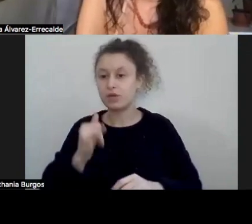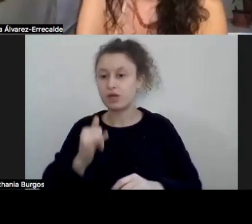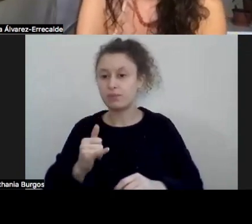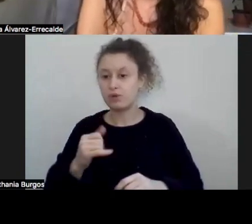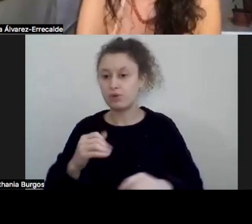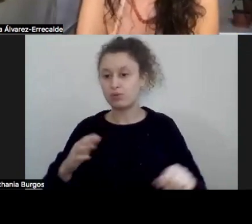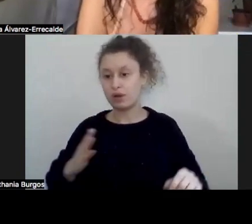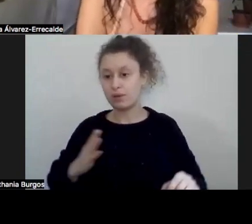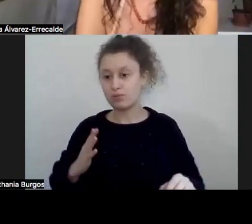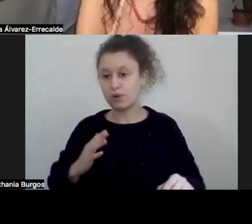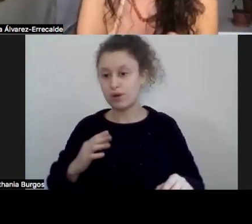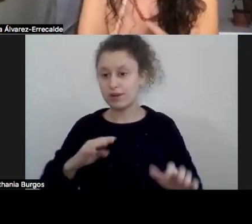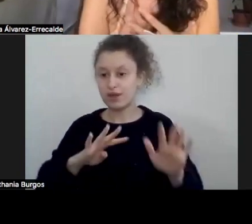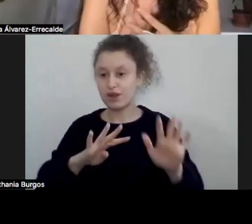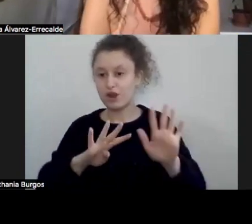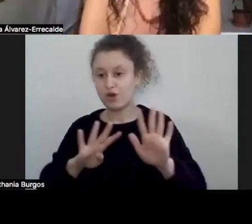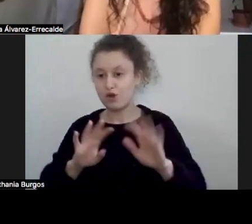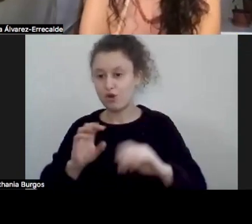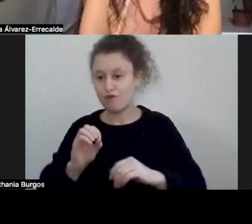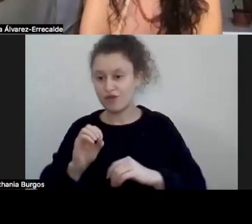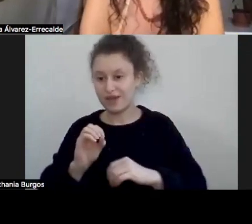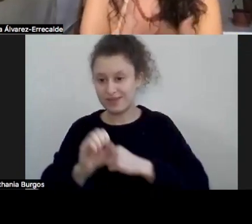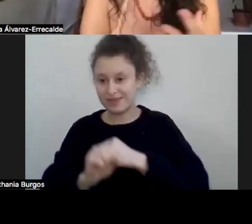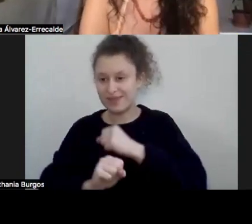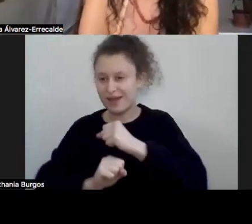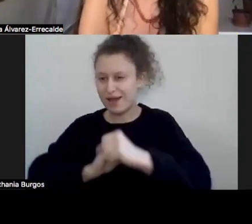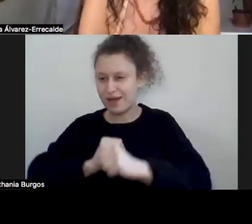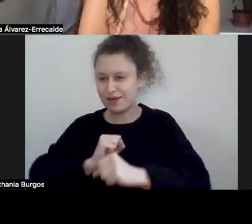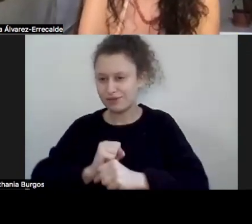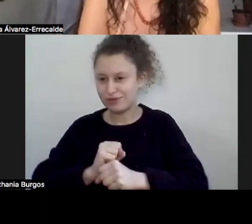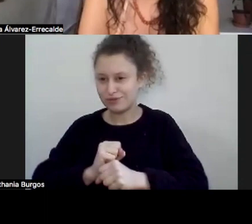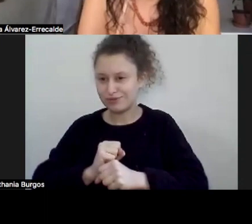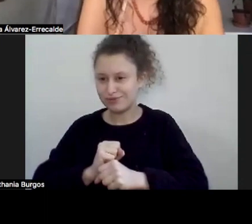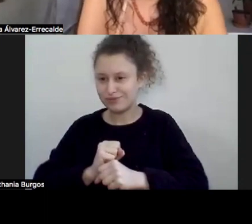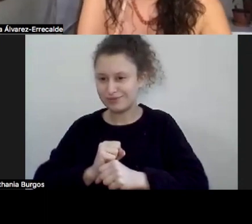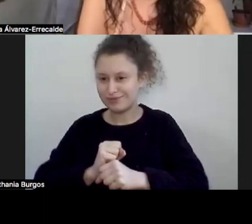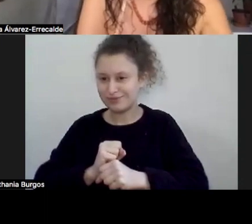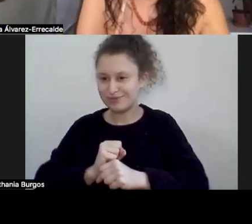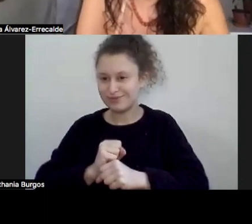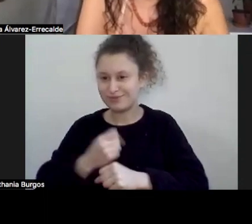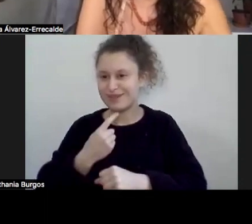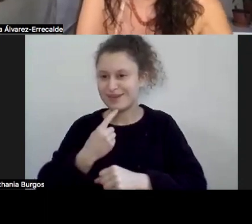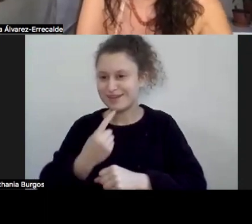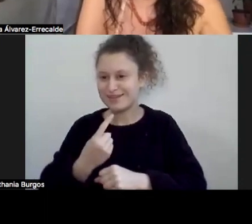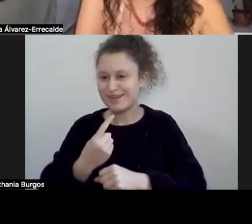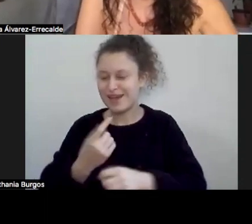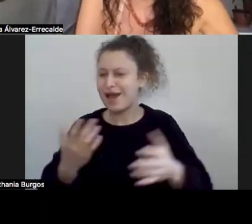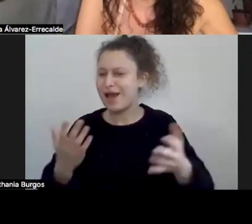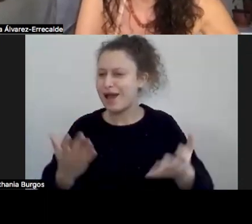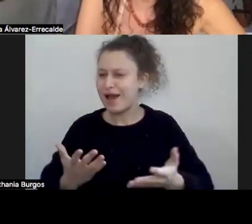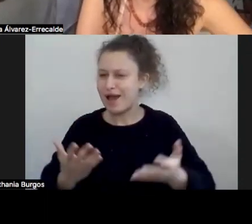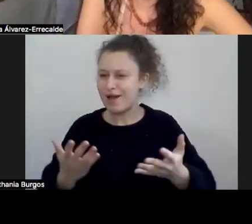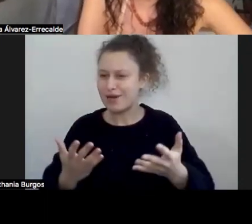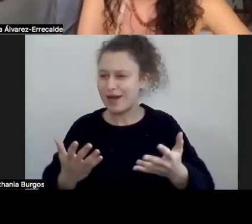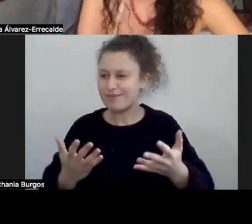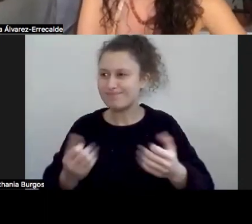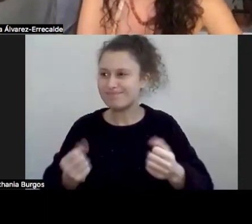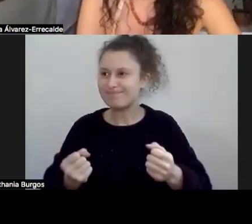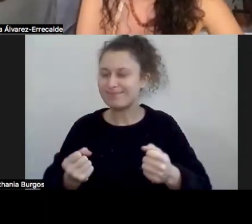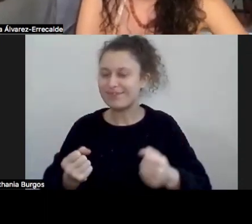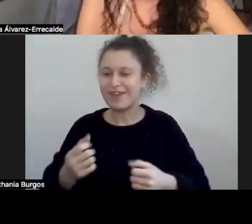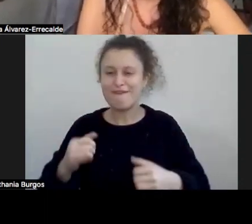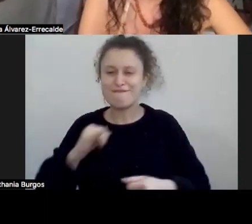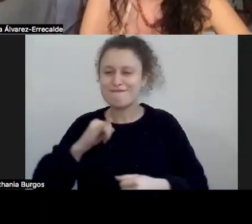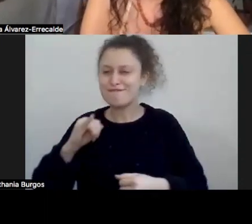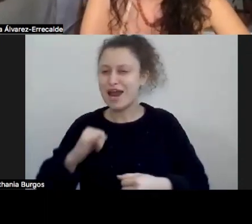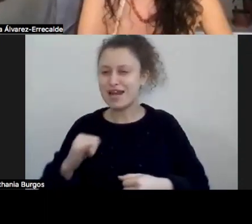ahora por fin soy feliz, ¿no? Y estaba viviendo sola por primera vez en su vida desde hacía 2, 3 años.